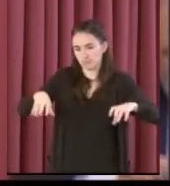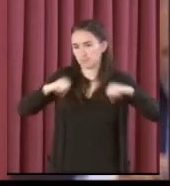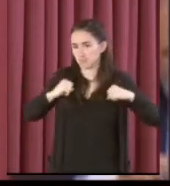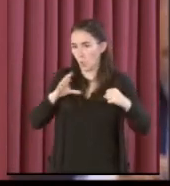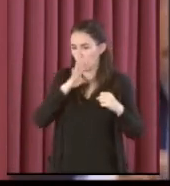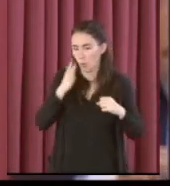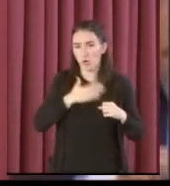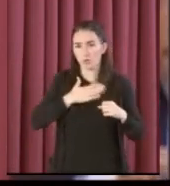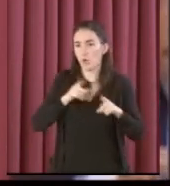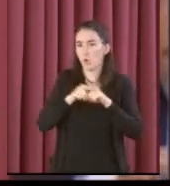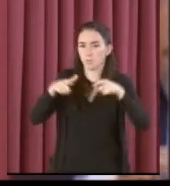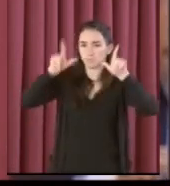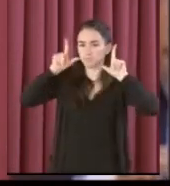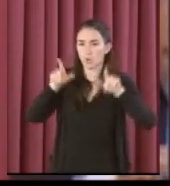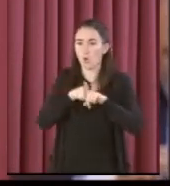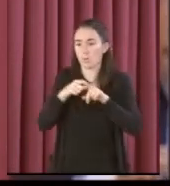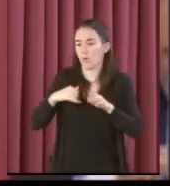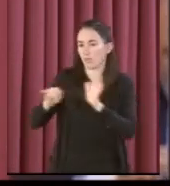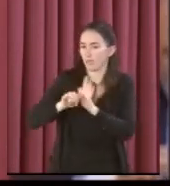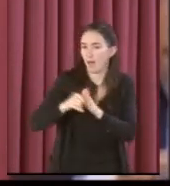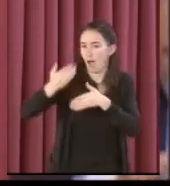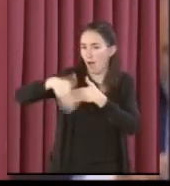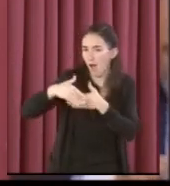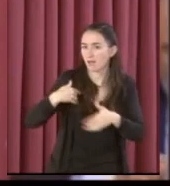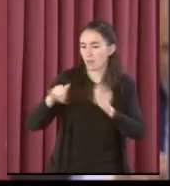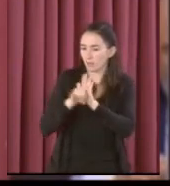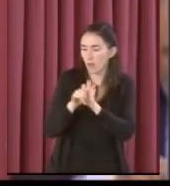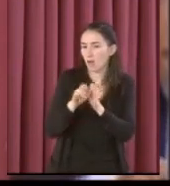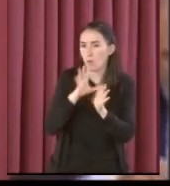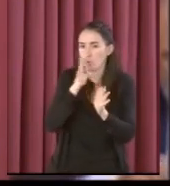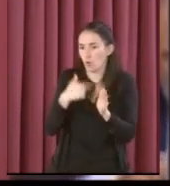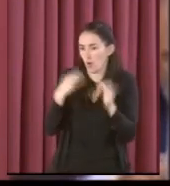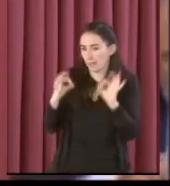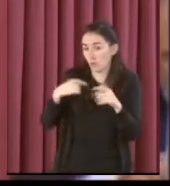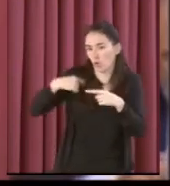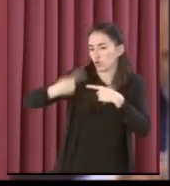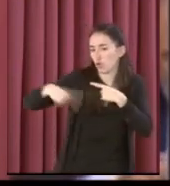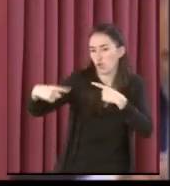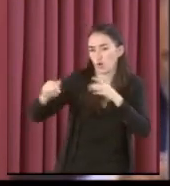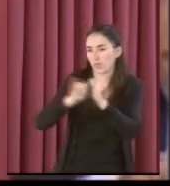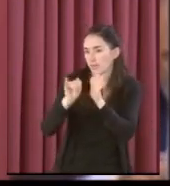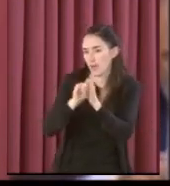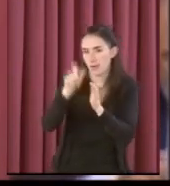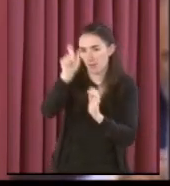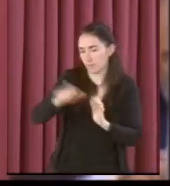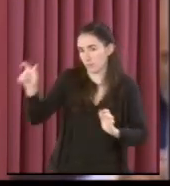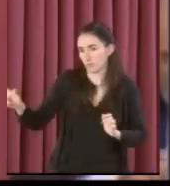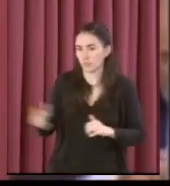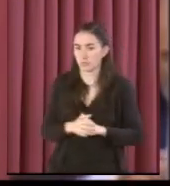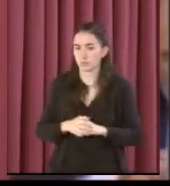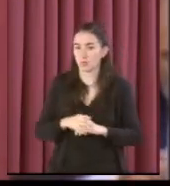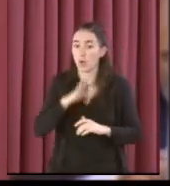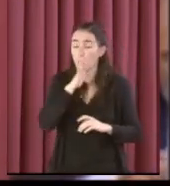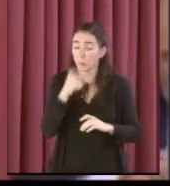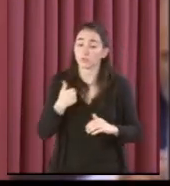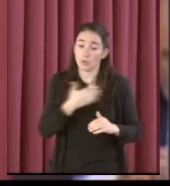en primera línea, porque trabajamos a pie de calle, porque intervenimos directamente en el día a día de las personas. Este reto nos